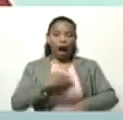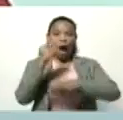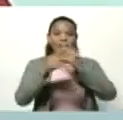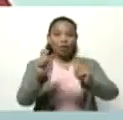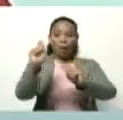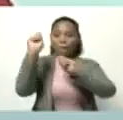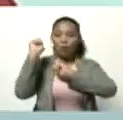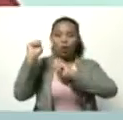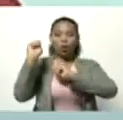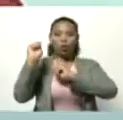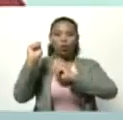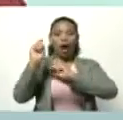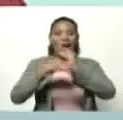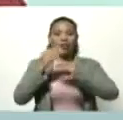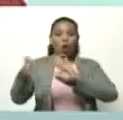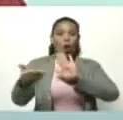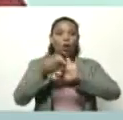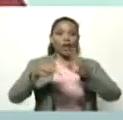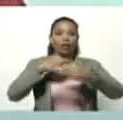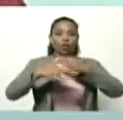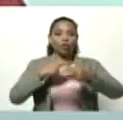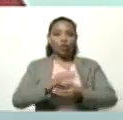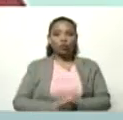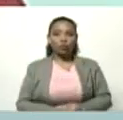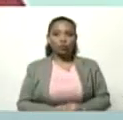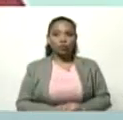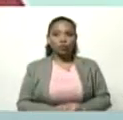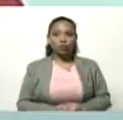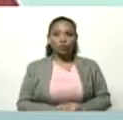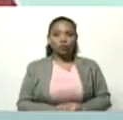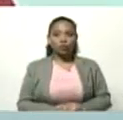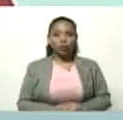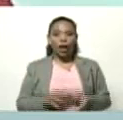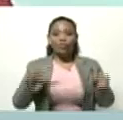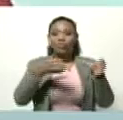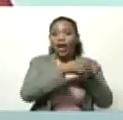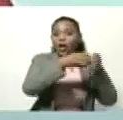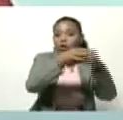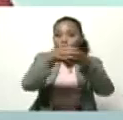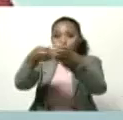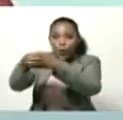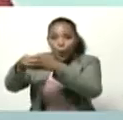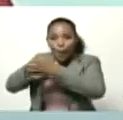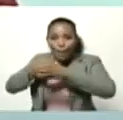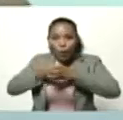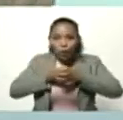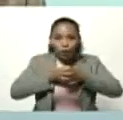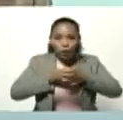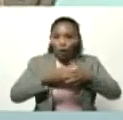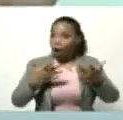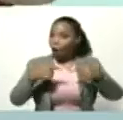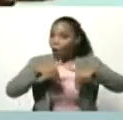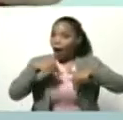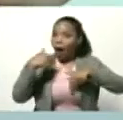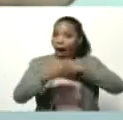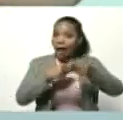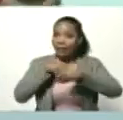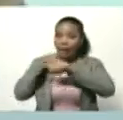actitudes contrarrevolucionarias de grupos que hoy hacen eso